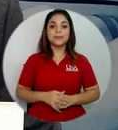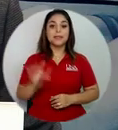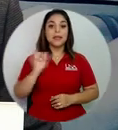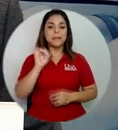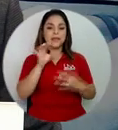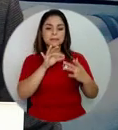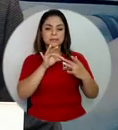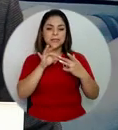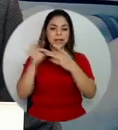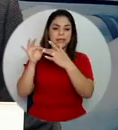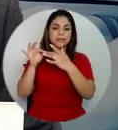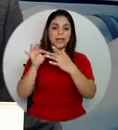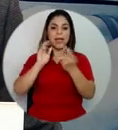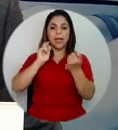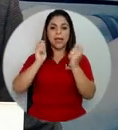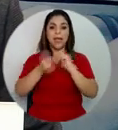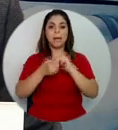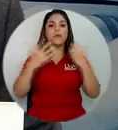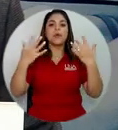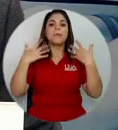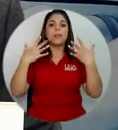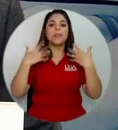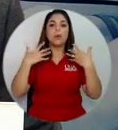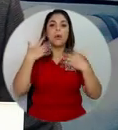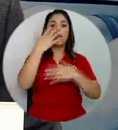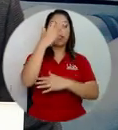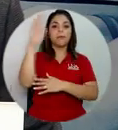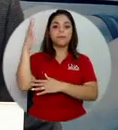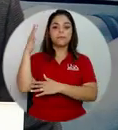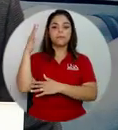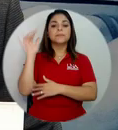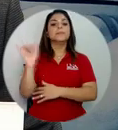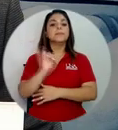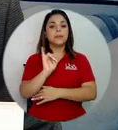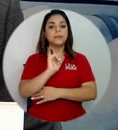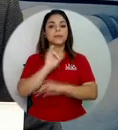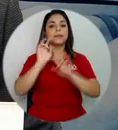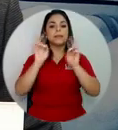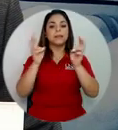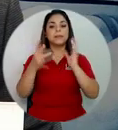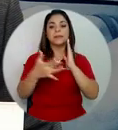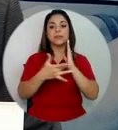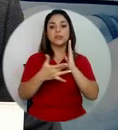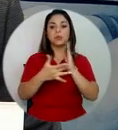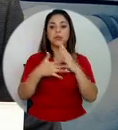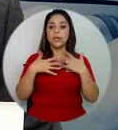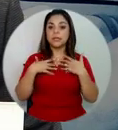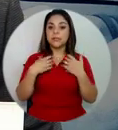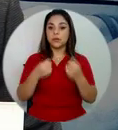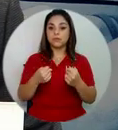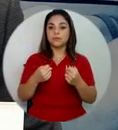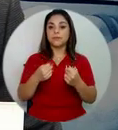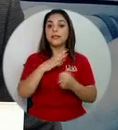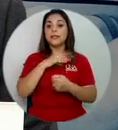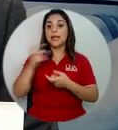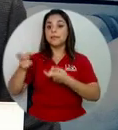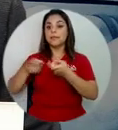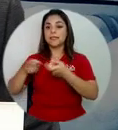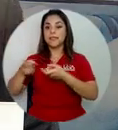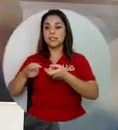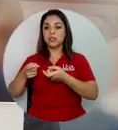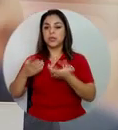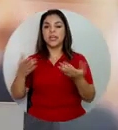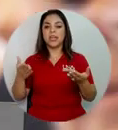La especialidad en cambio climático y ambiente, también el tema de la tecnología y salud, y en administración